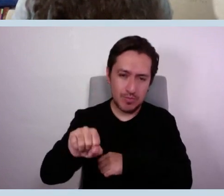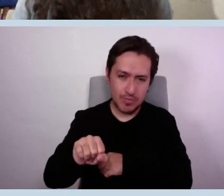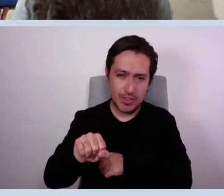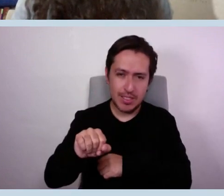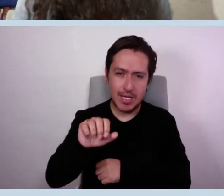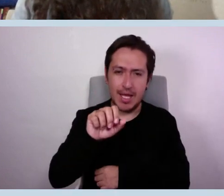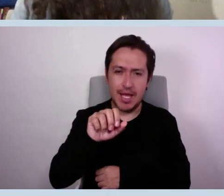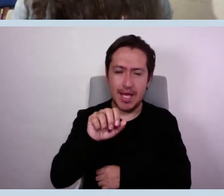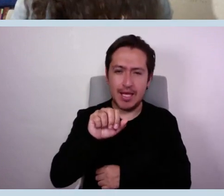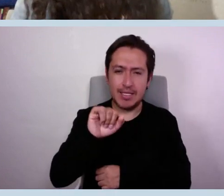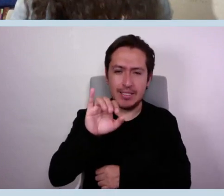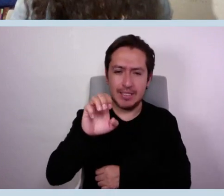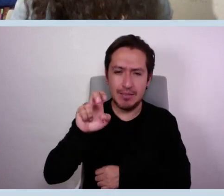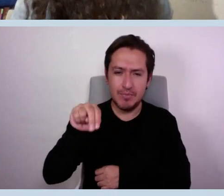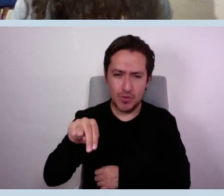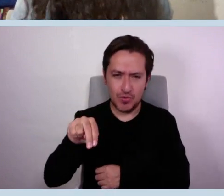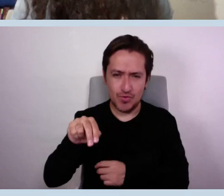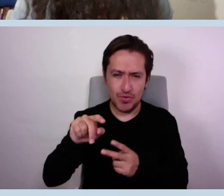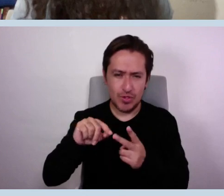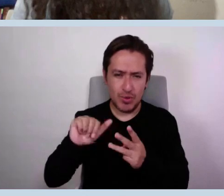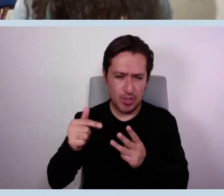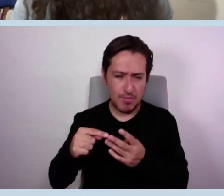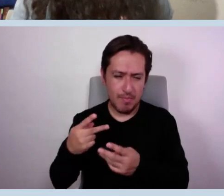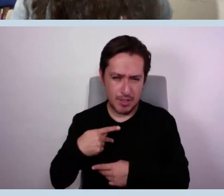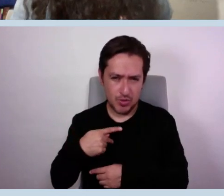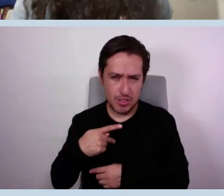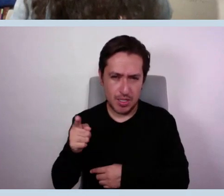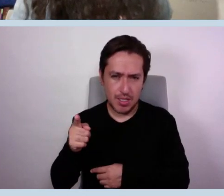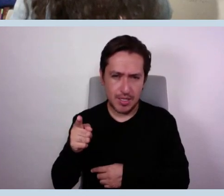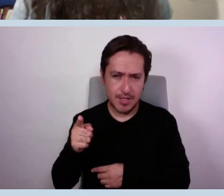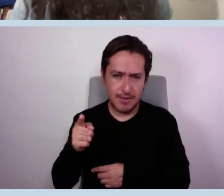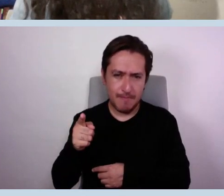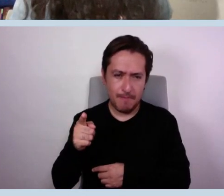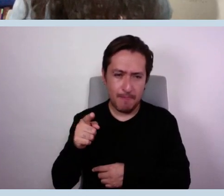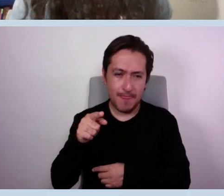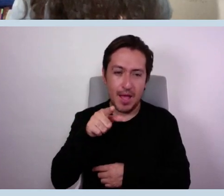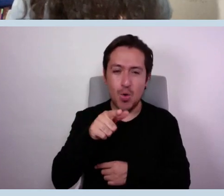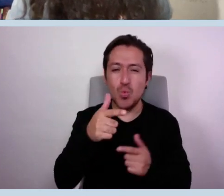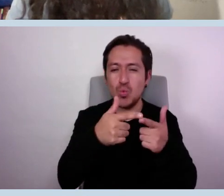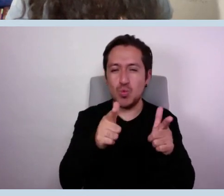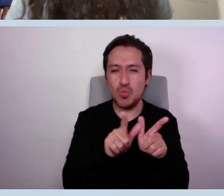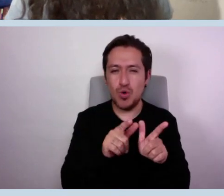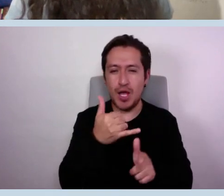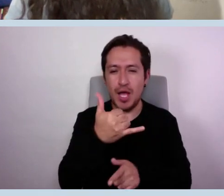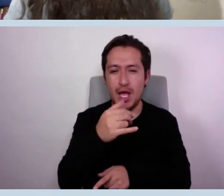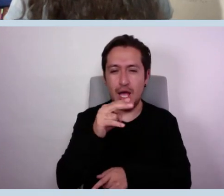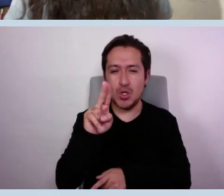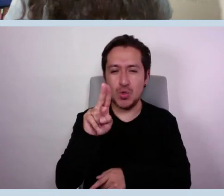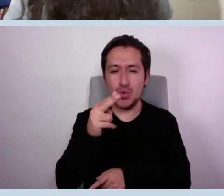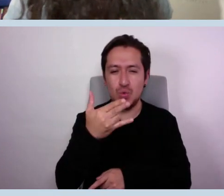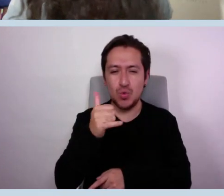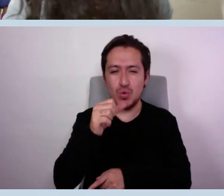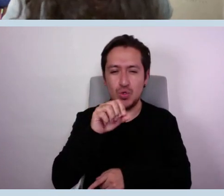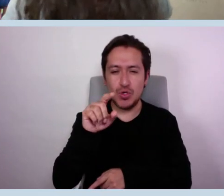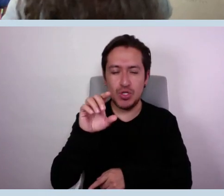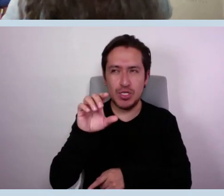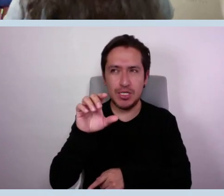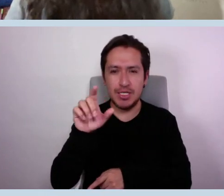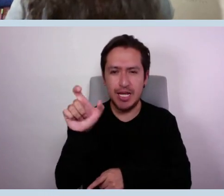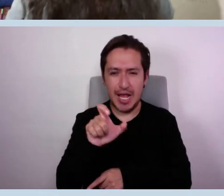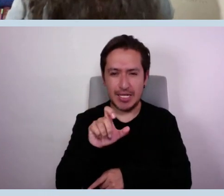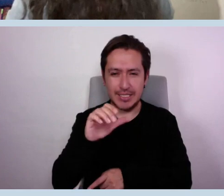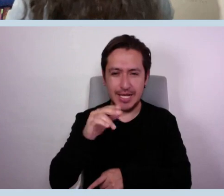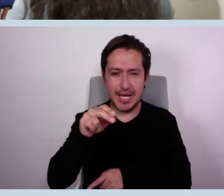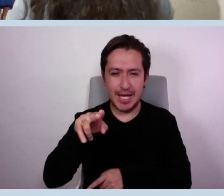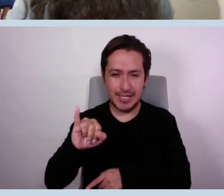Andalucía secas entrevistaron al director de yash que es un grupo peruano superimportante